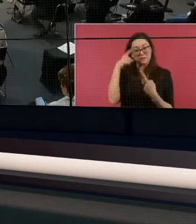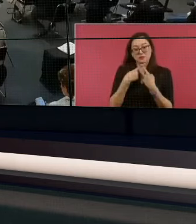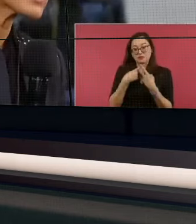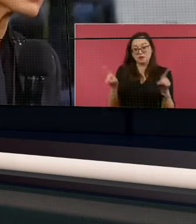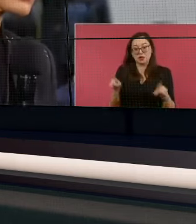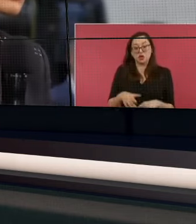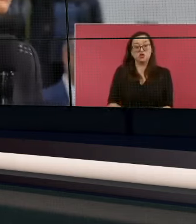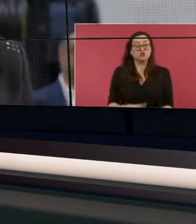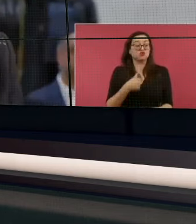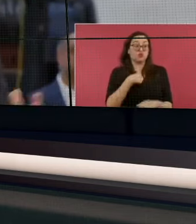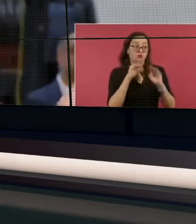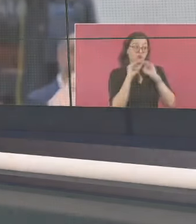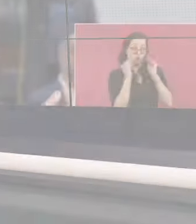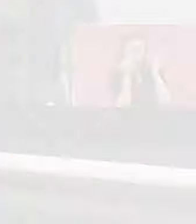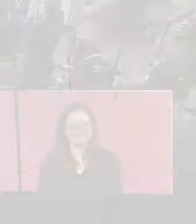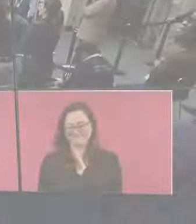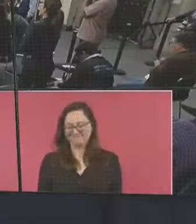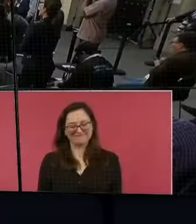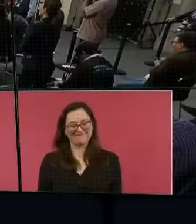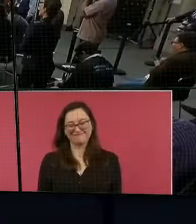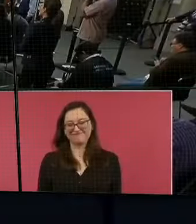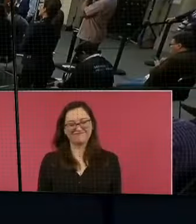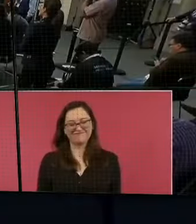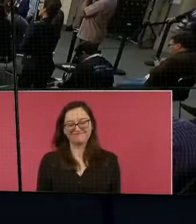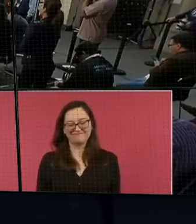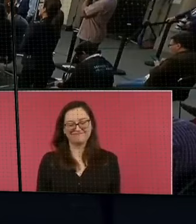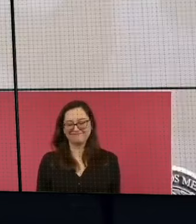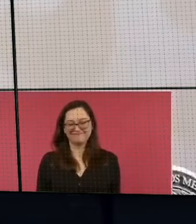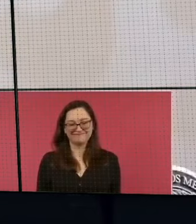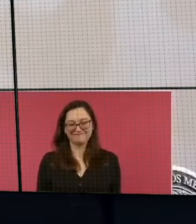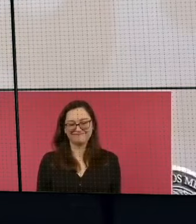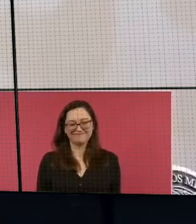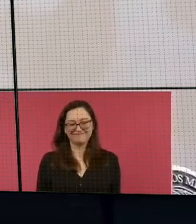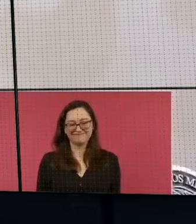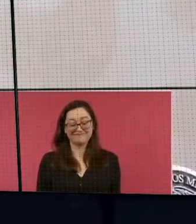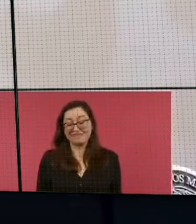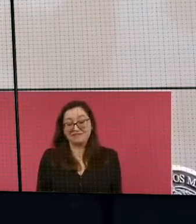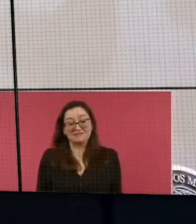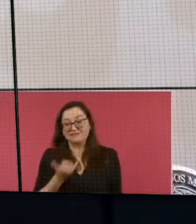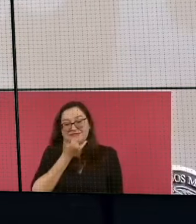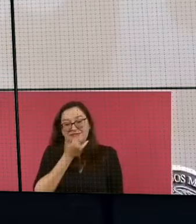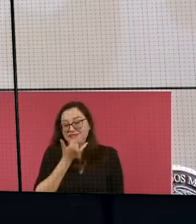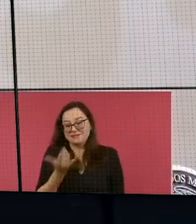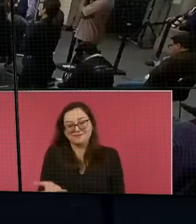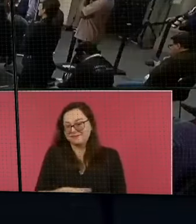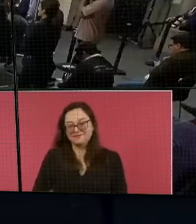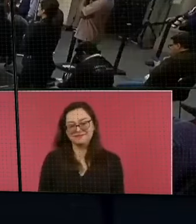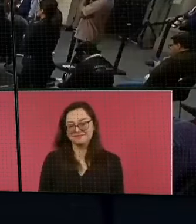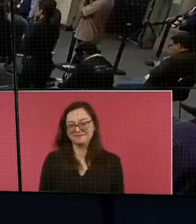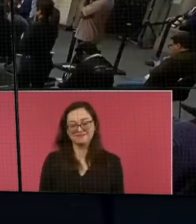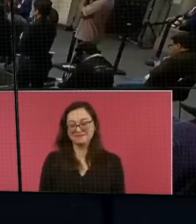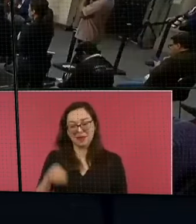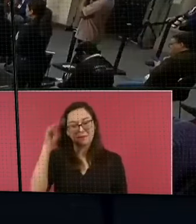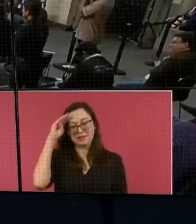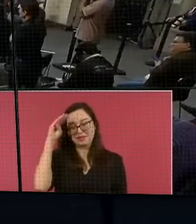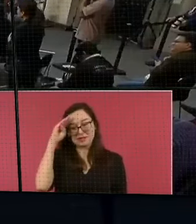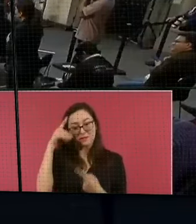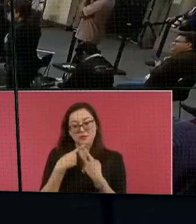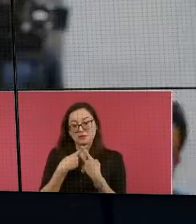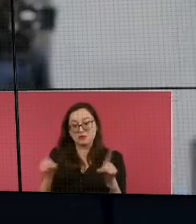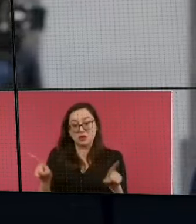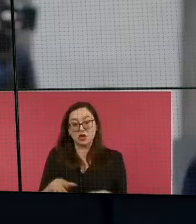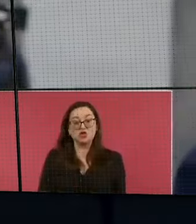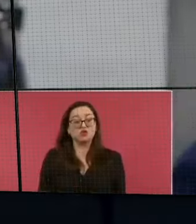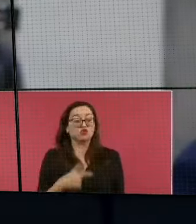y a la chingada eh Ni modo este no pensamos igual Bueno yo no le estoy hablando de formas